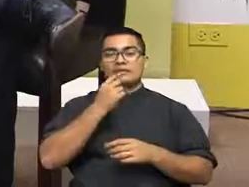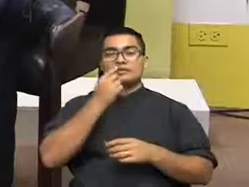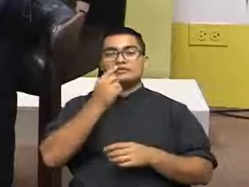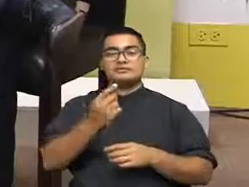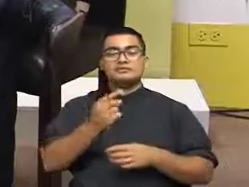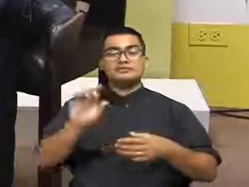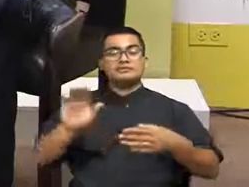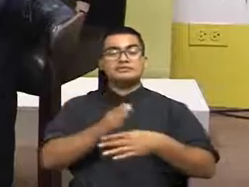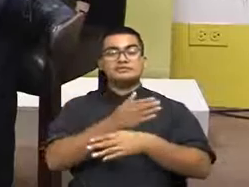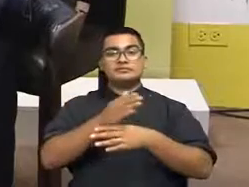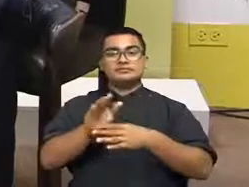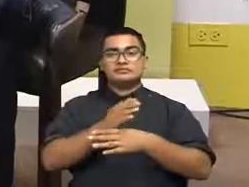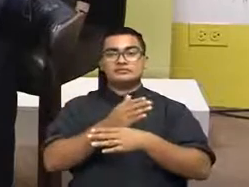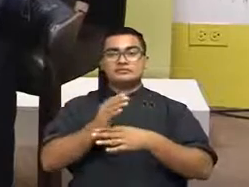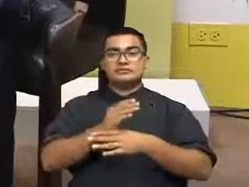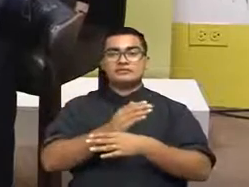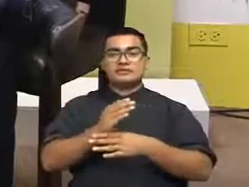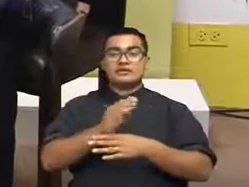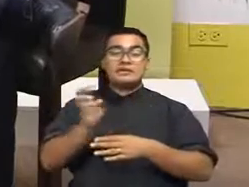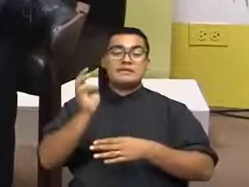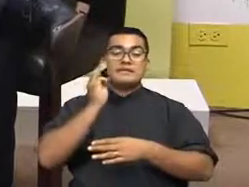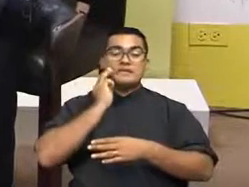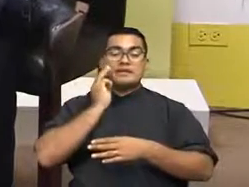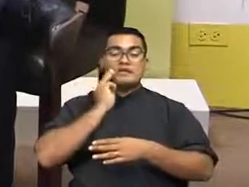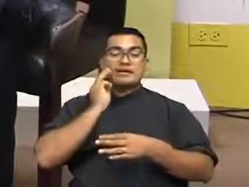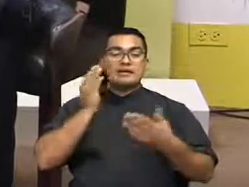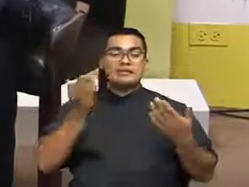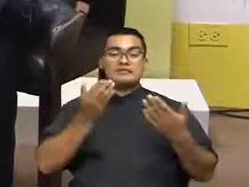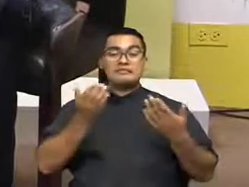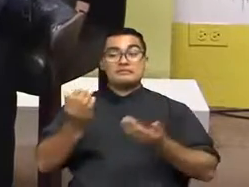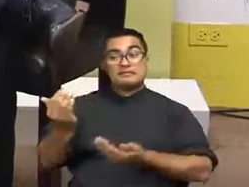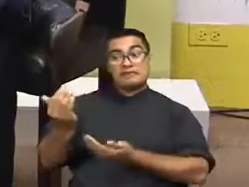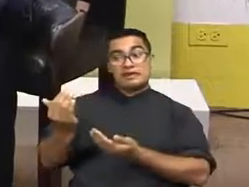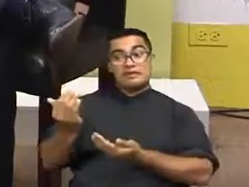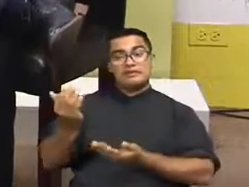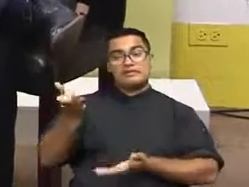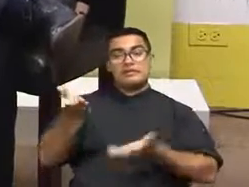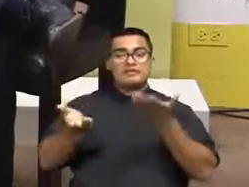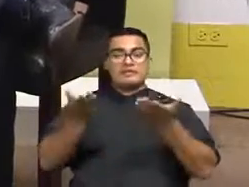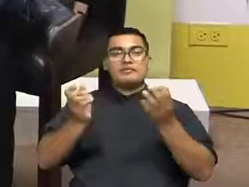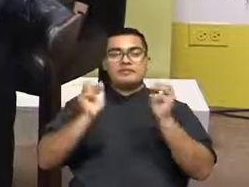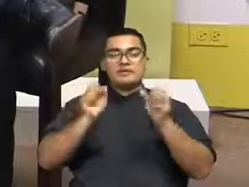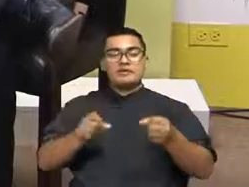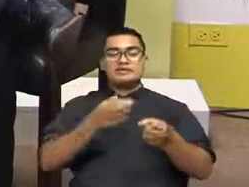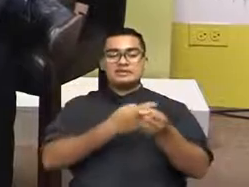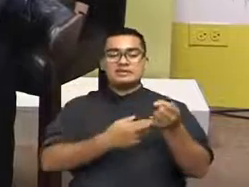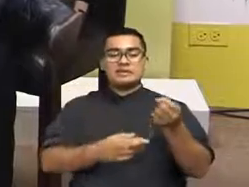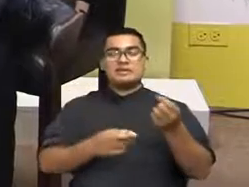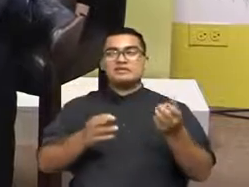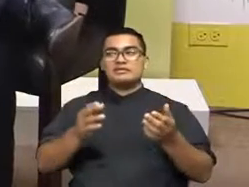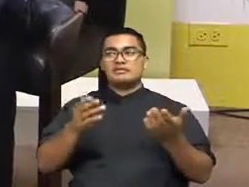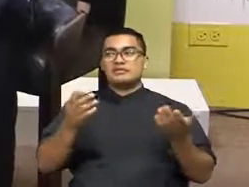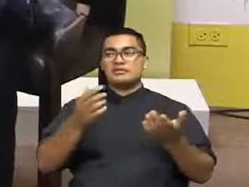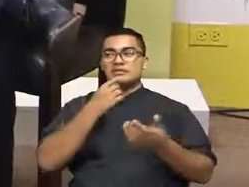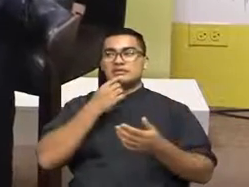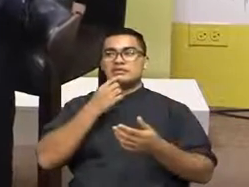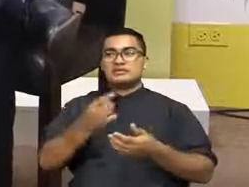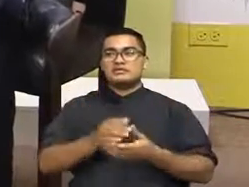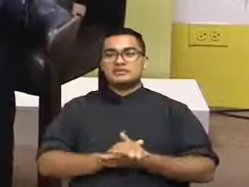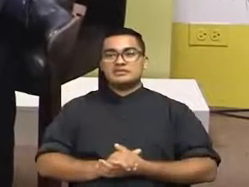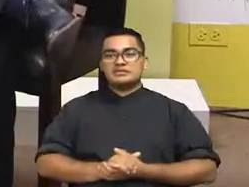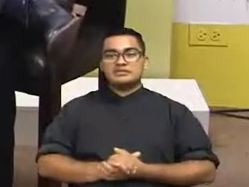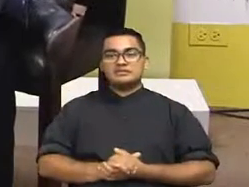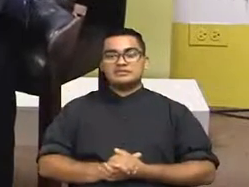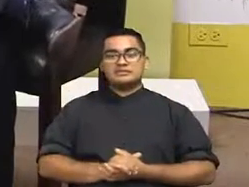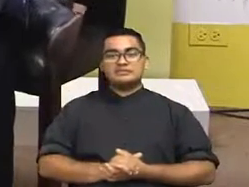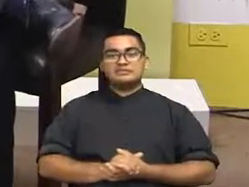la diferencia entre el grupo materno y el grupo del bebé puede ser indistinguiblemente porque tenga el grupo paterno también, okay,